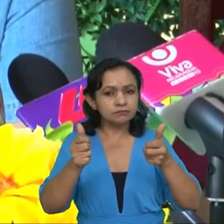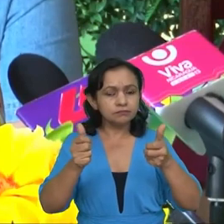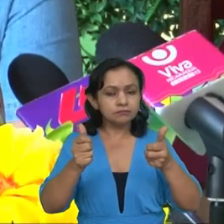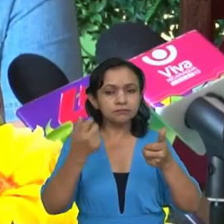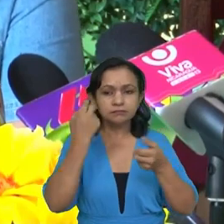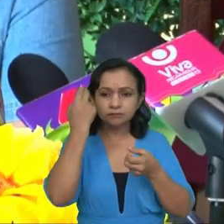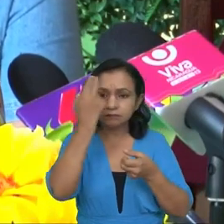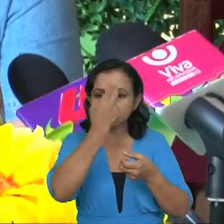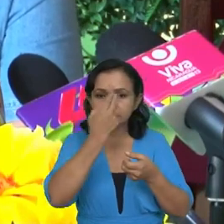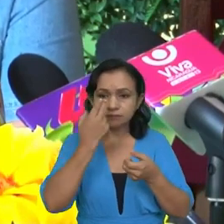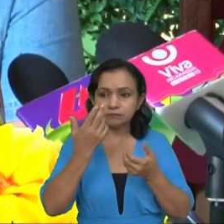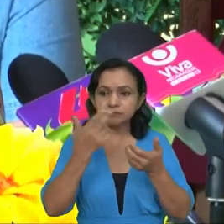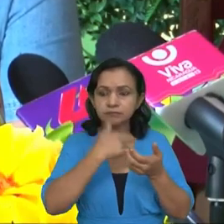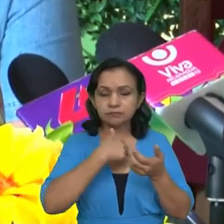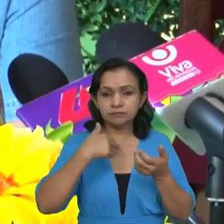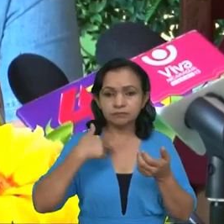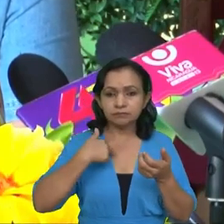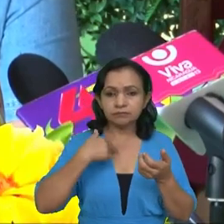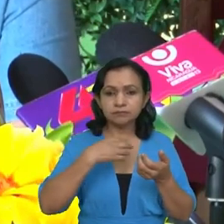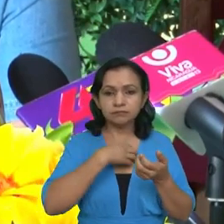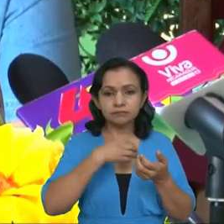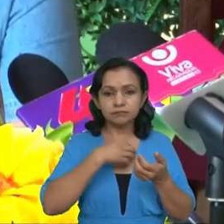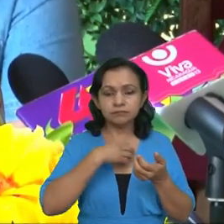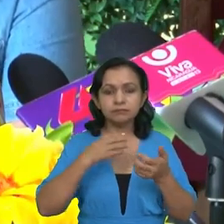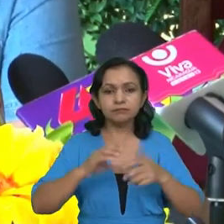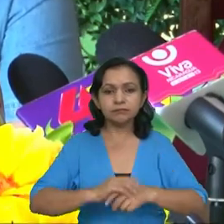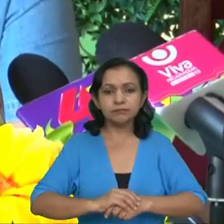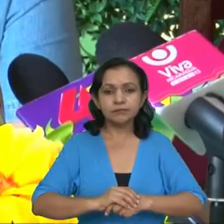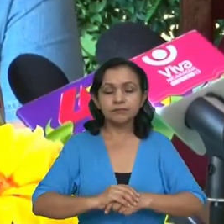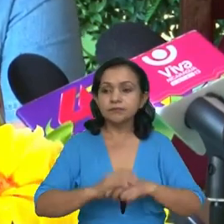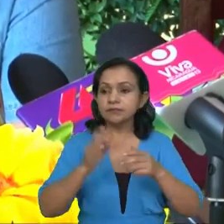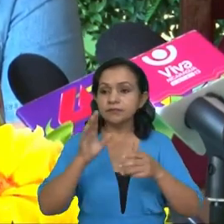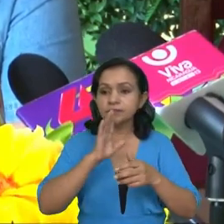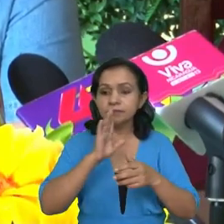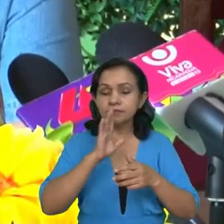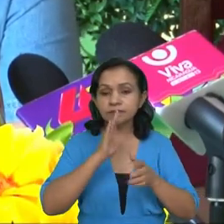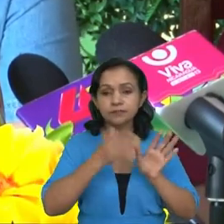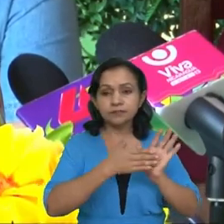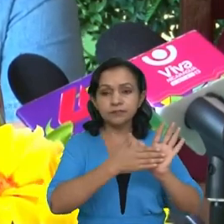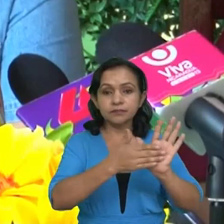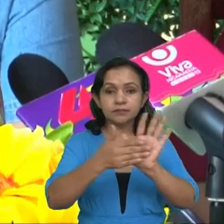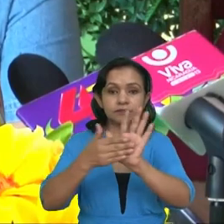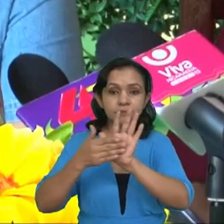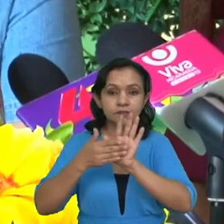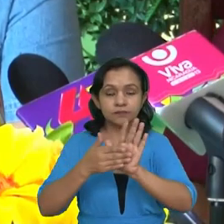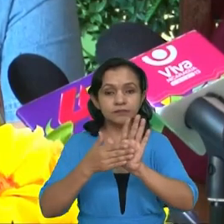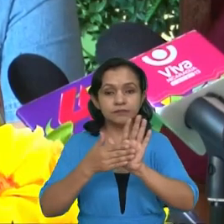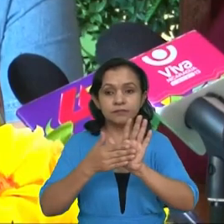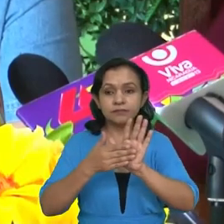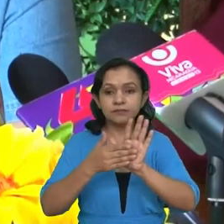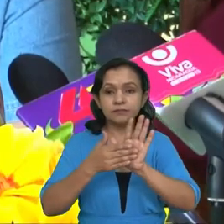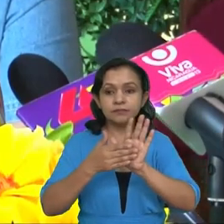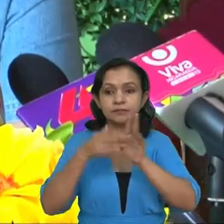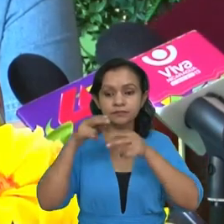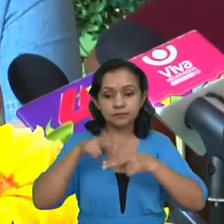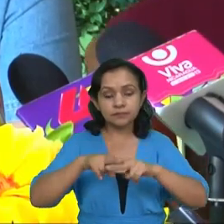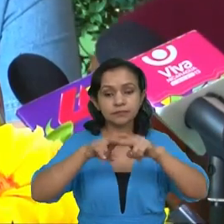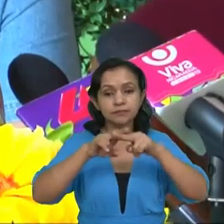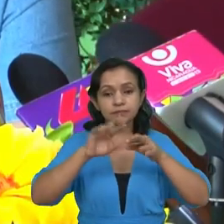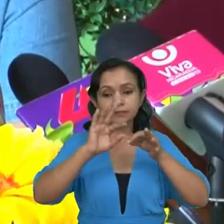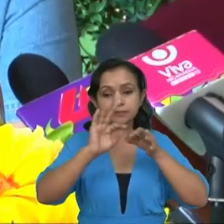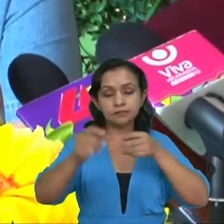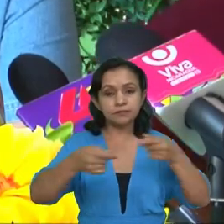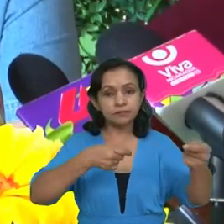consultas que realizan a nuestros protagonistas las charlas demostrativa sean no van a faltar en el parque nacional de